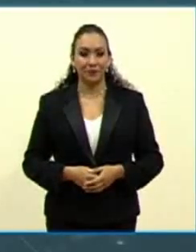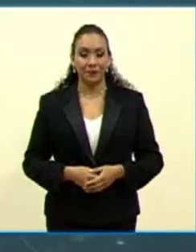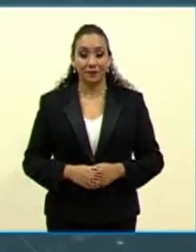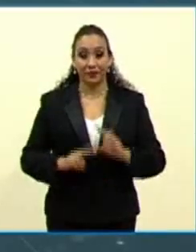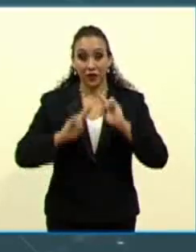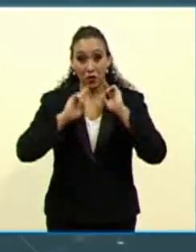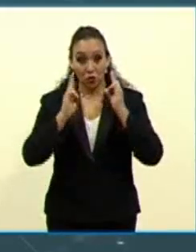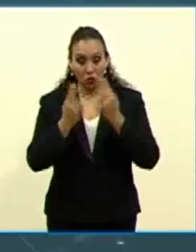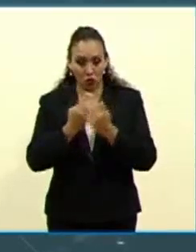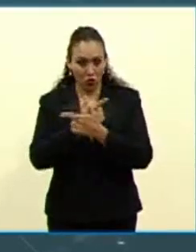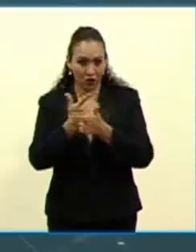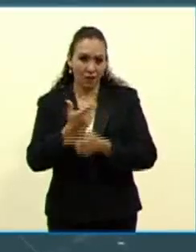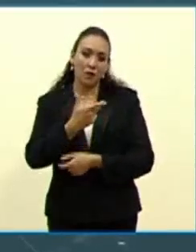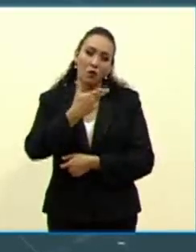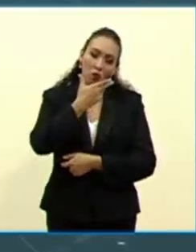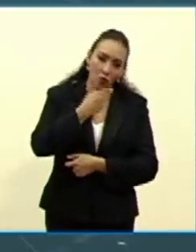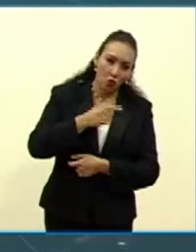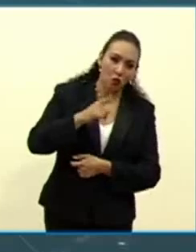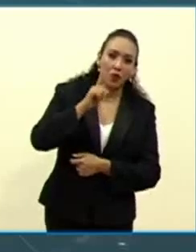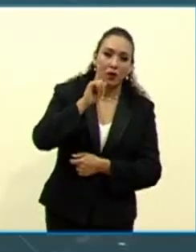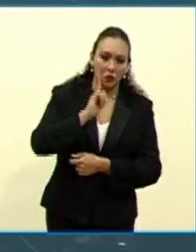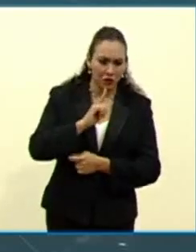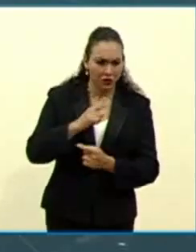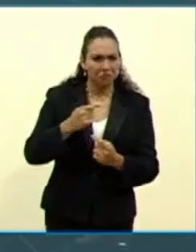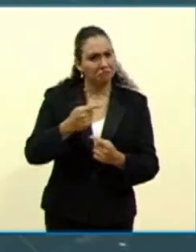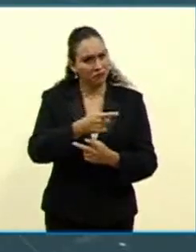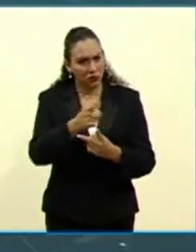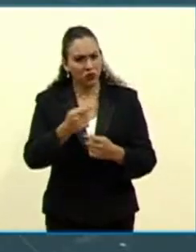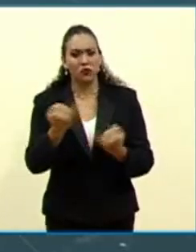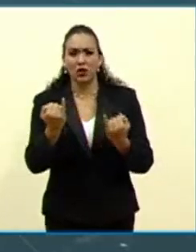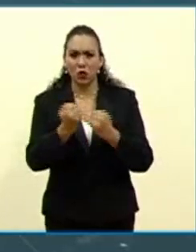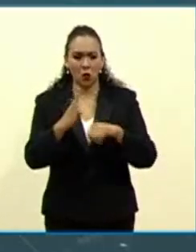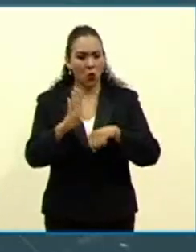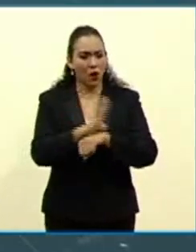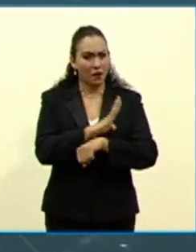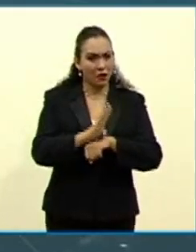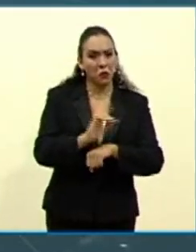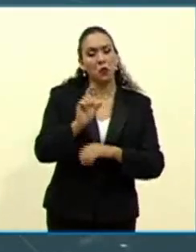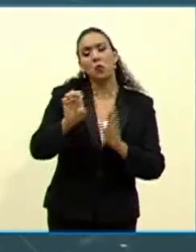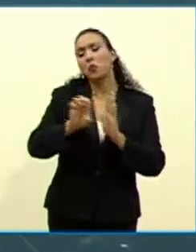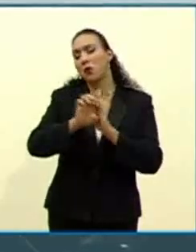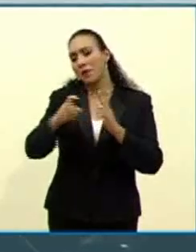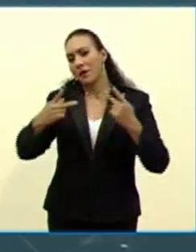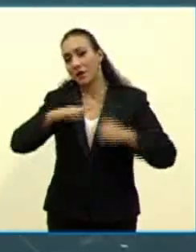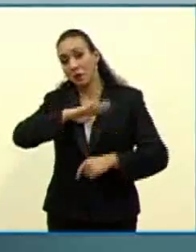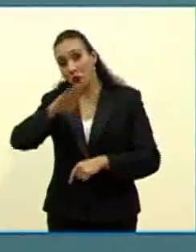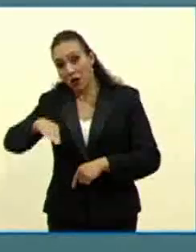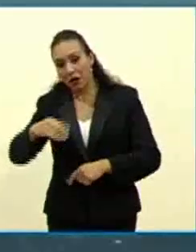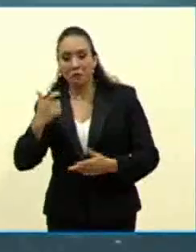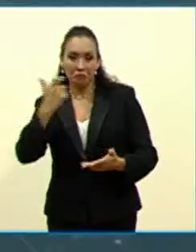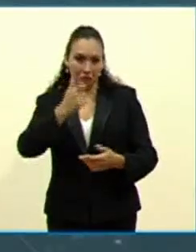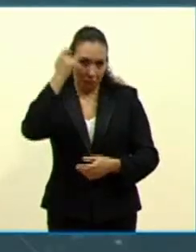Concubina y cónyuge tienen derecho a recibir los beneficios laborales de un trabajador fallecido.